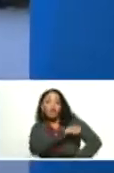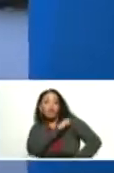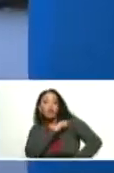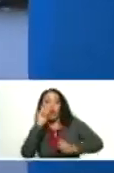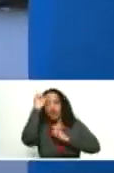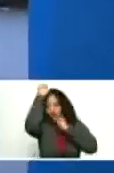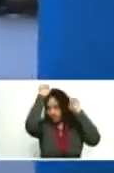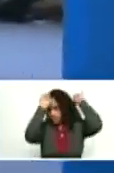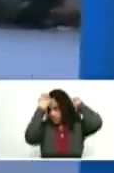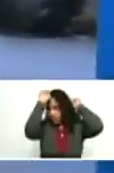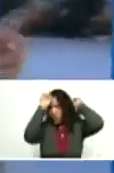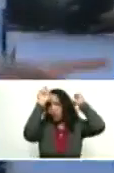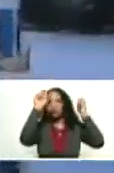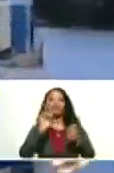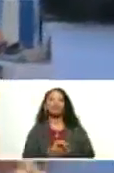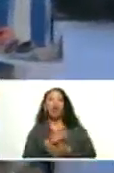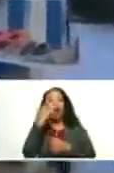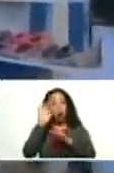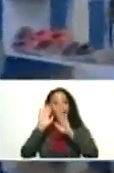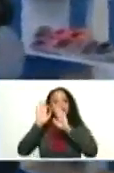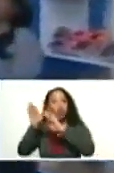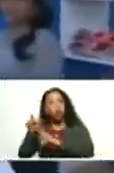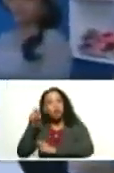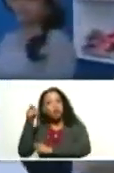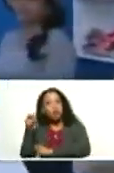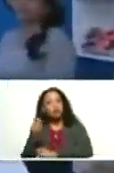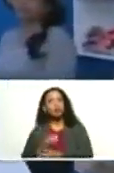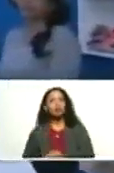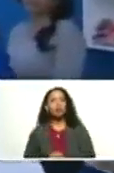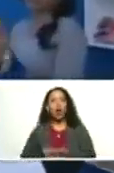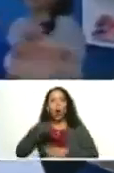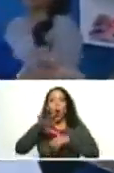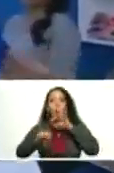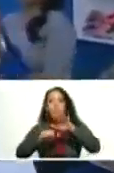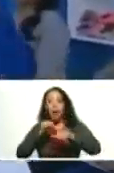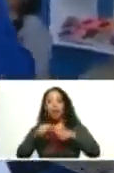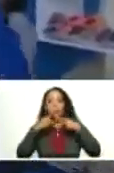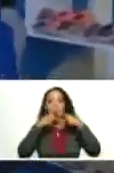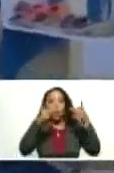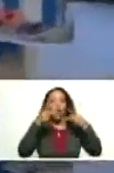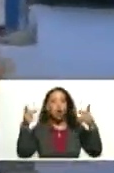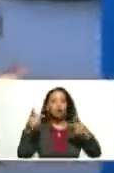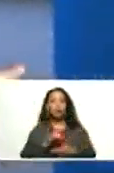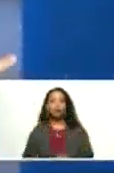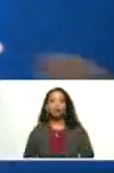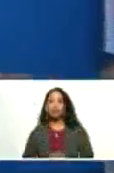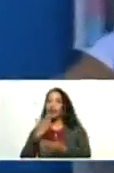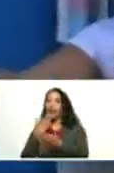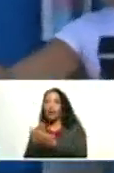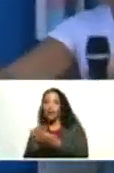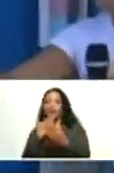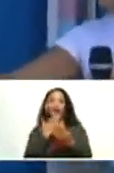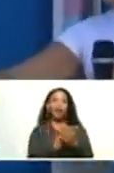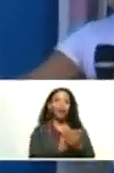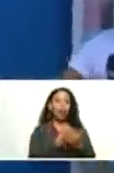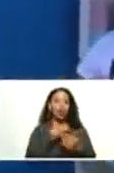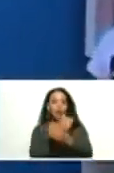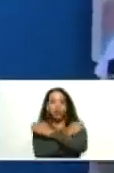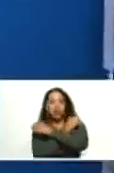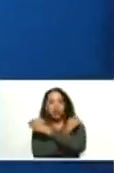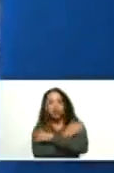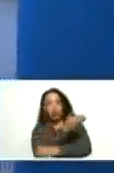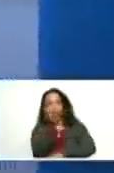hay que apoyarlos con financiamiento. Muchas gracias. Con compras, presidente, públicas, hay que apoyarlo, Aniesca. Gracias, Aniesca, te felicito.